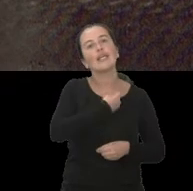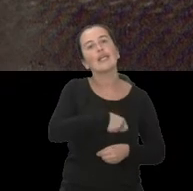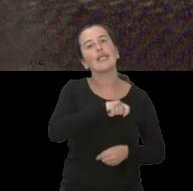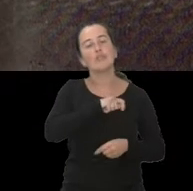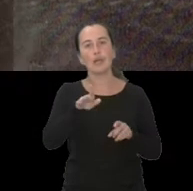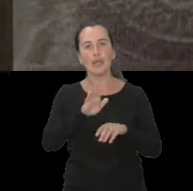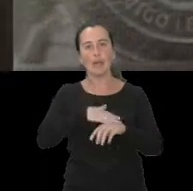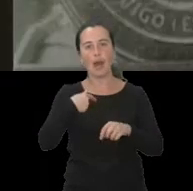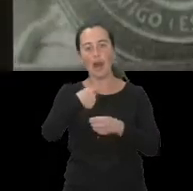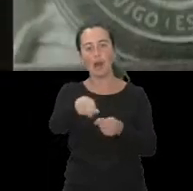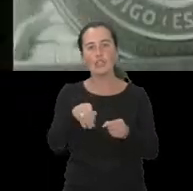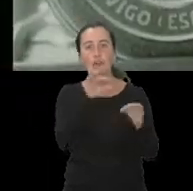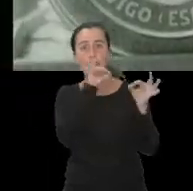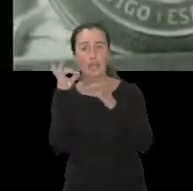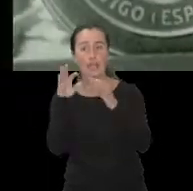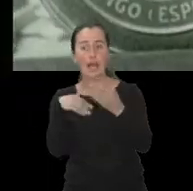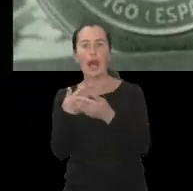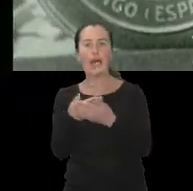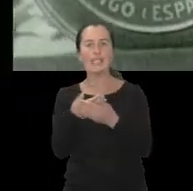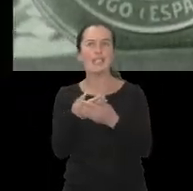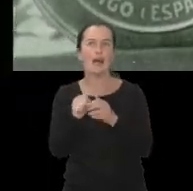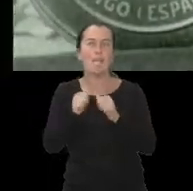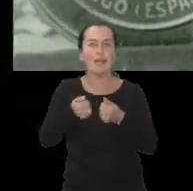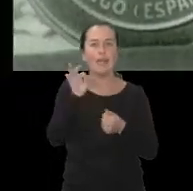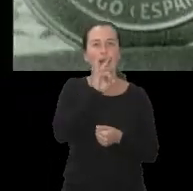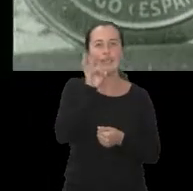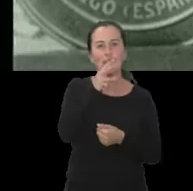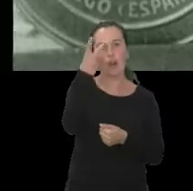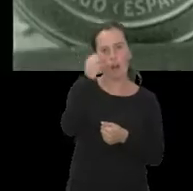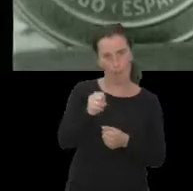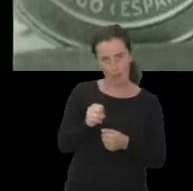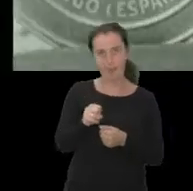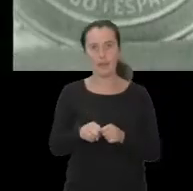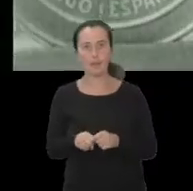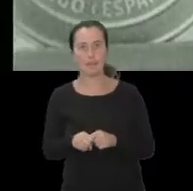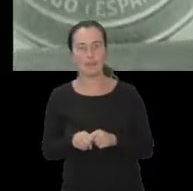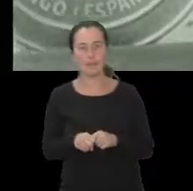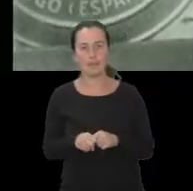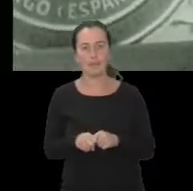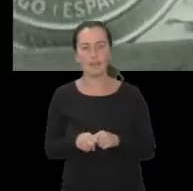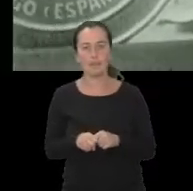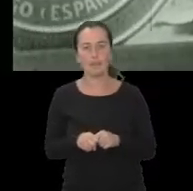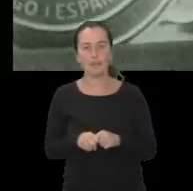la conserva de la sardina hasta comienzos del siglo XX.